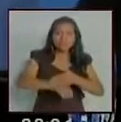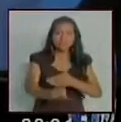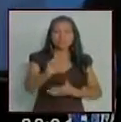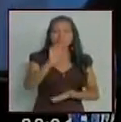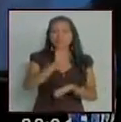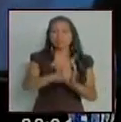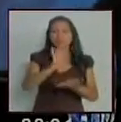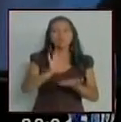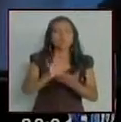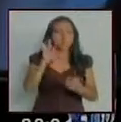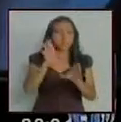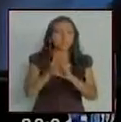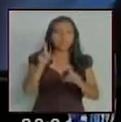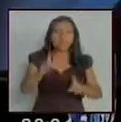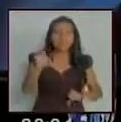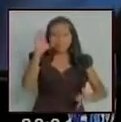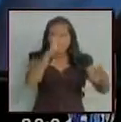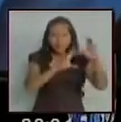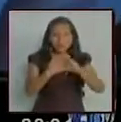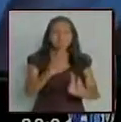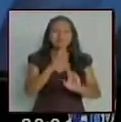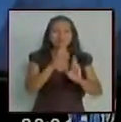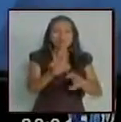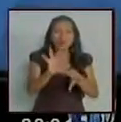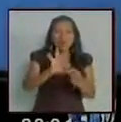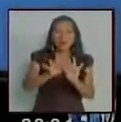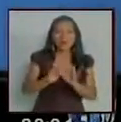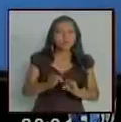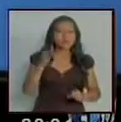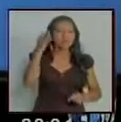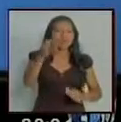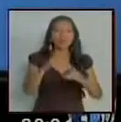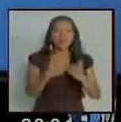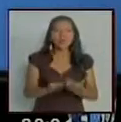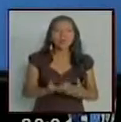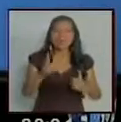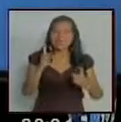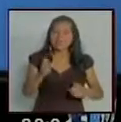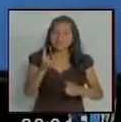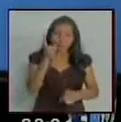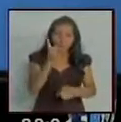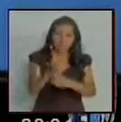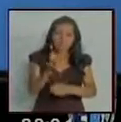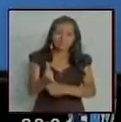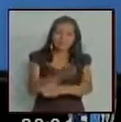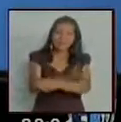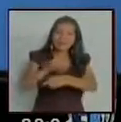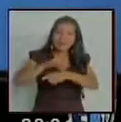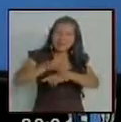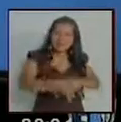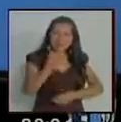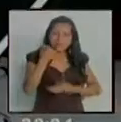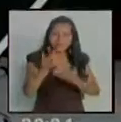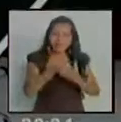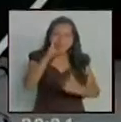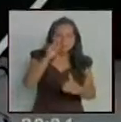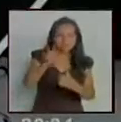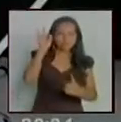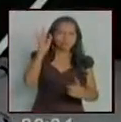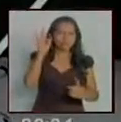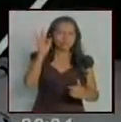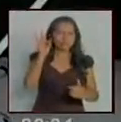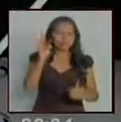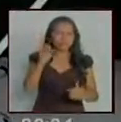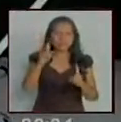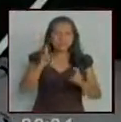y encontrar soluciones a la larga en muchas ocasiones depende de un diagnóstico correcto y temprano, y de eso vamos a hablar también hoy. No,